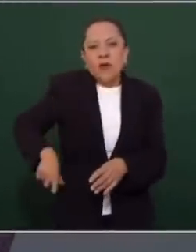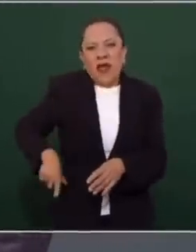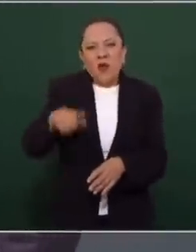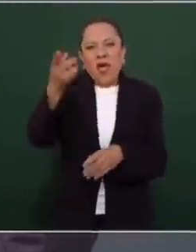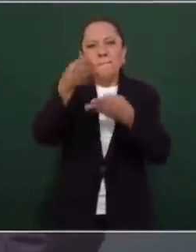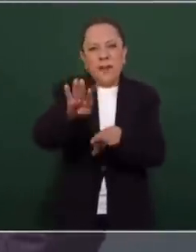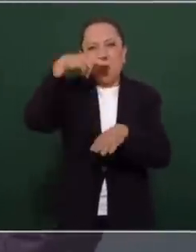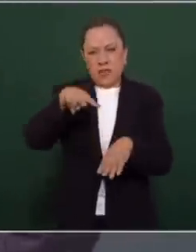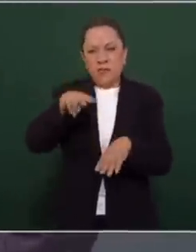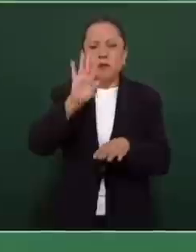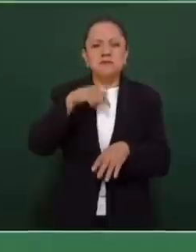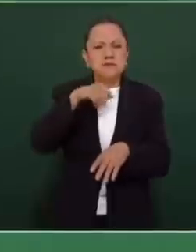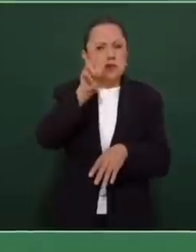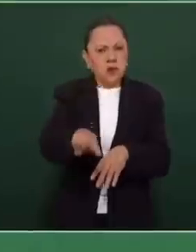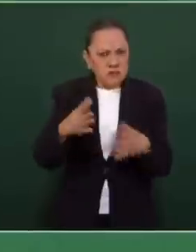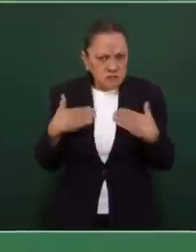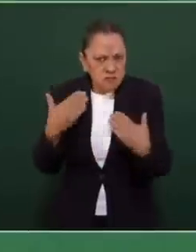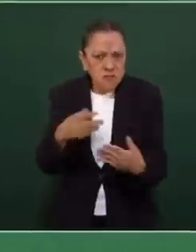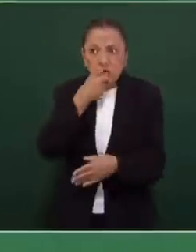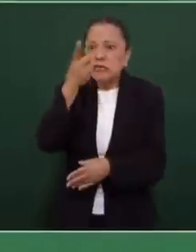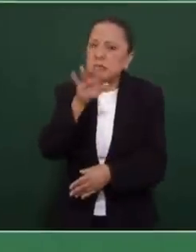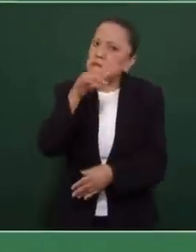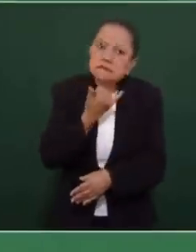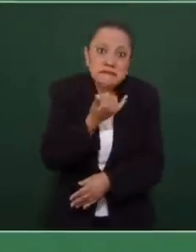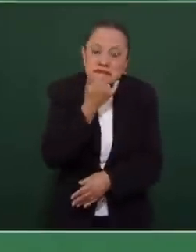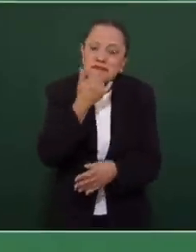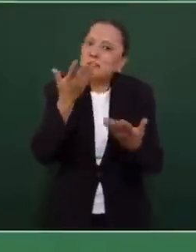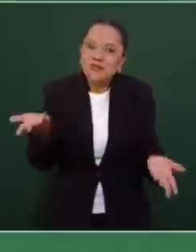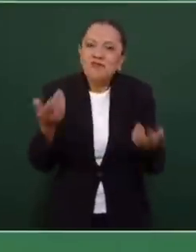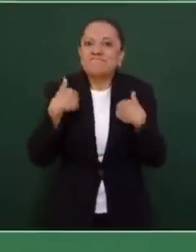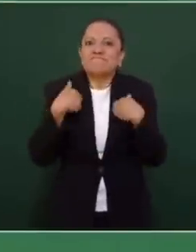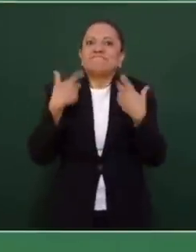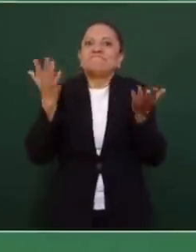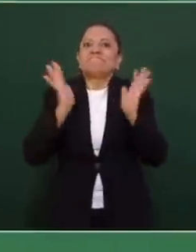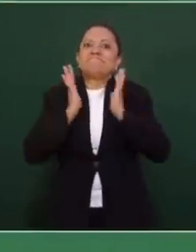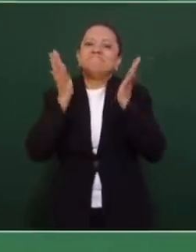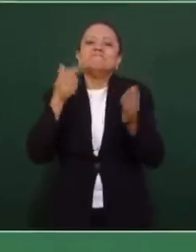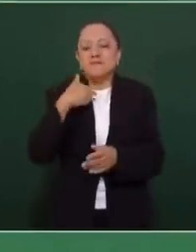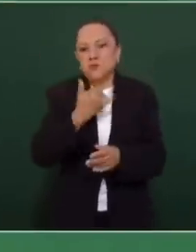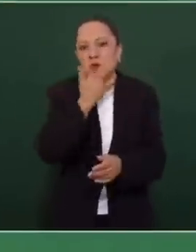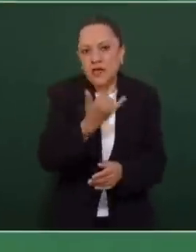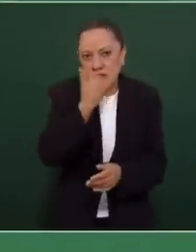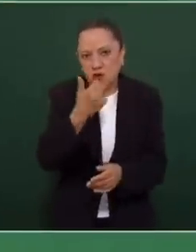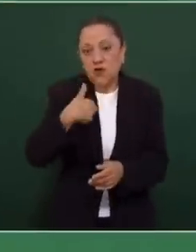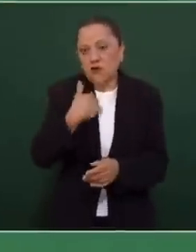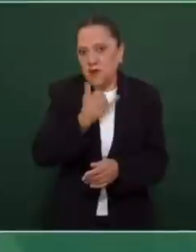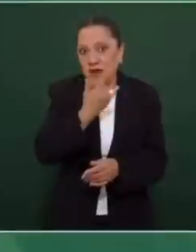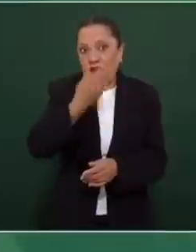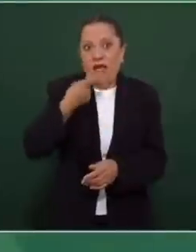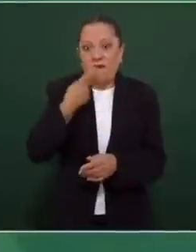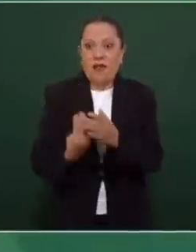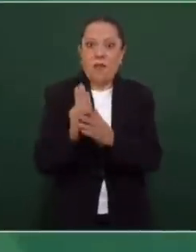Banco de México y ellos entendieron de que fue un error de mi parte.